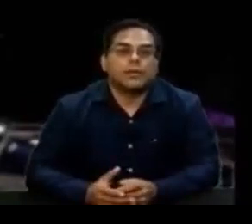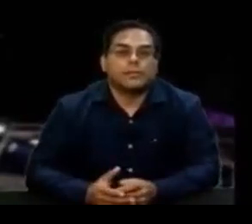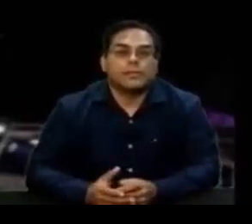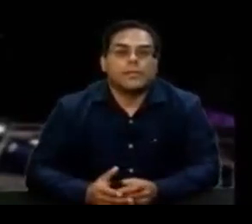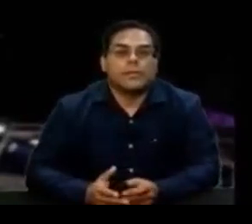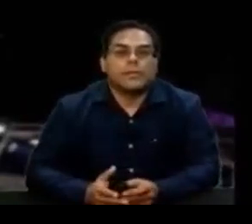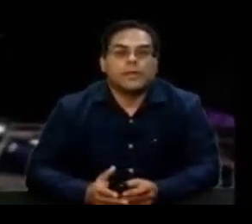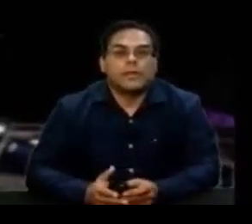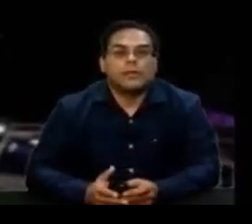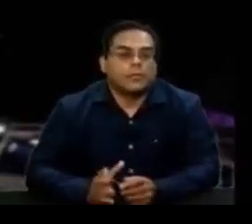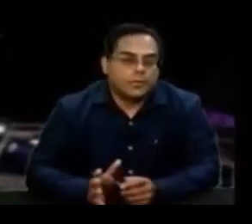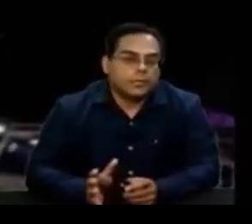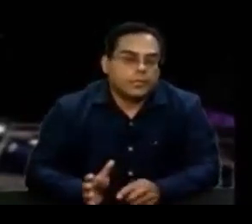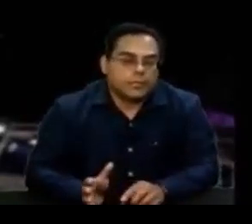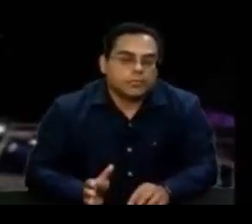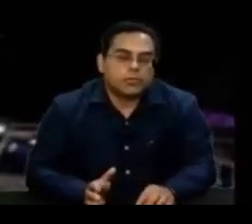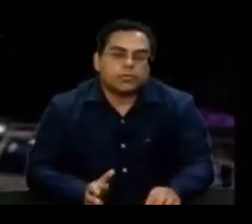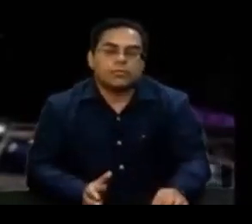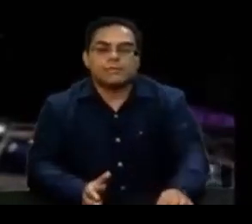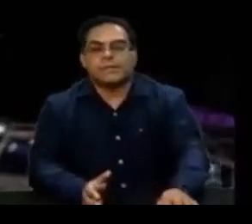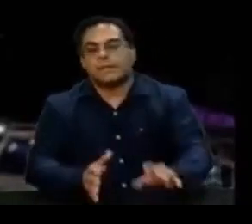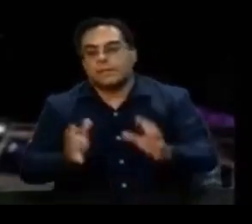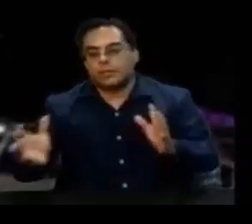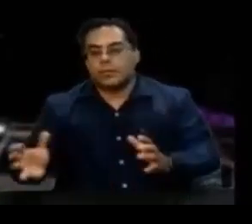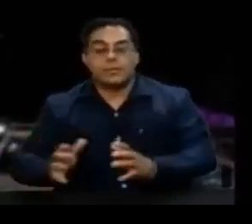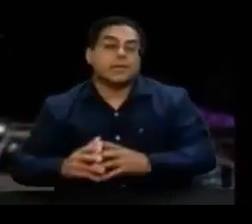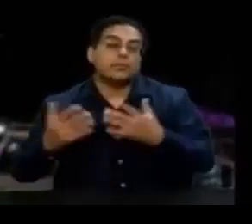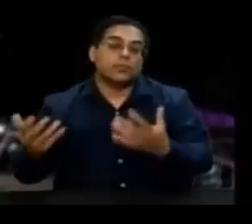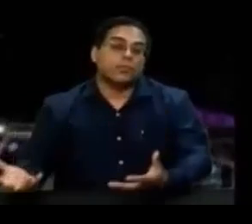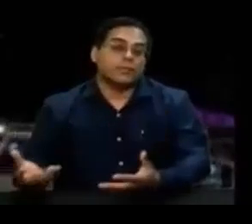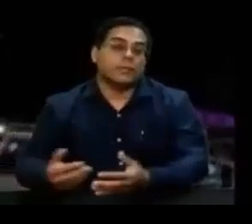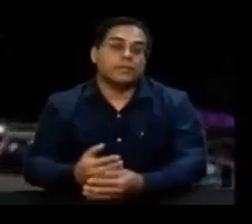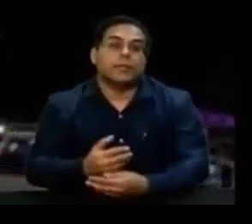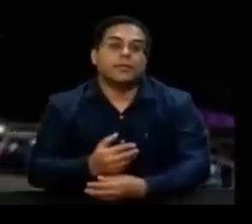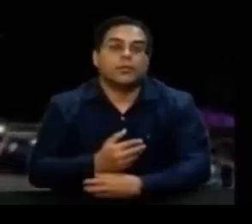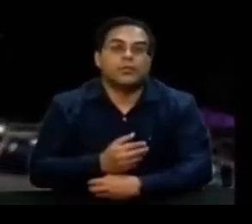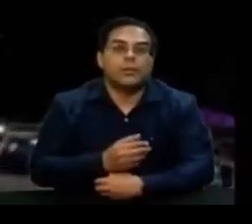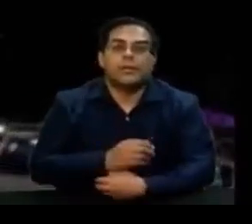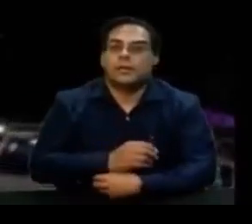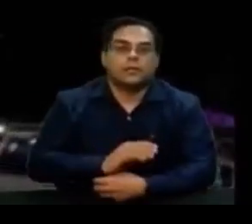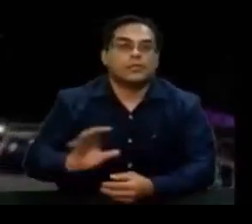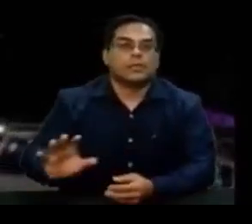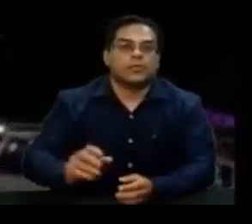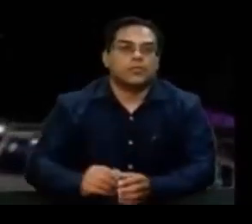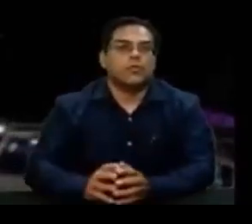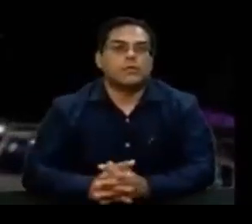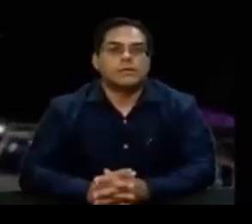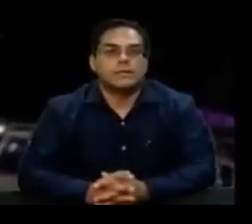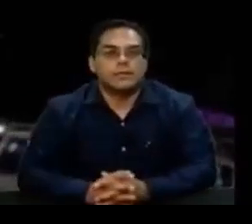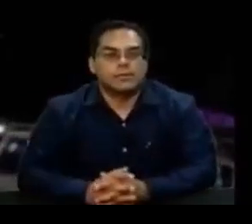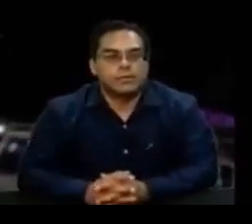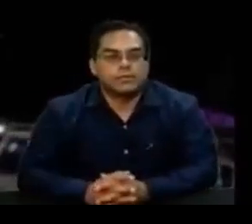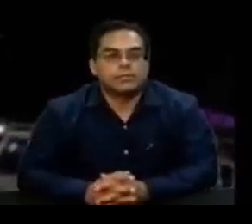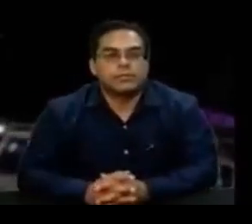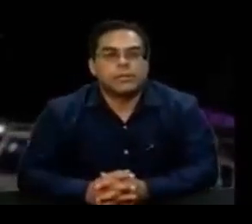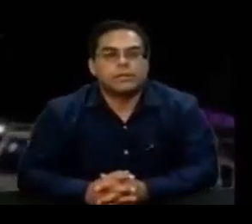volumen. Lo primero que vemos cuando un paciente tiene, o pensamos cuando un paciente tiene un aumento de volumen, un absceso o un quiste. Pero